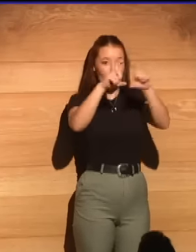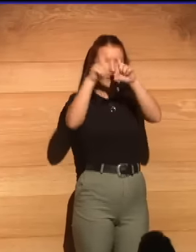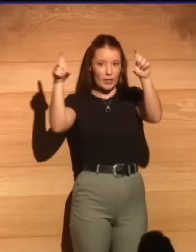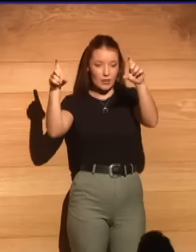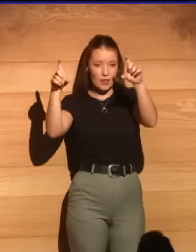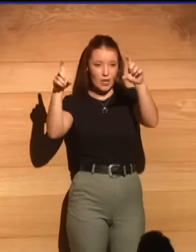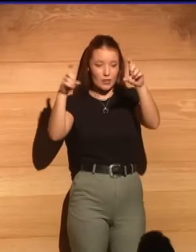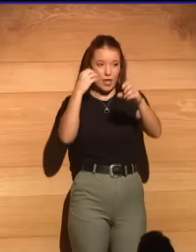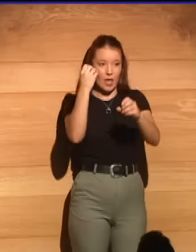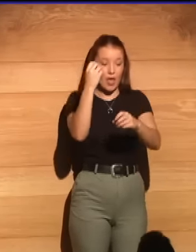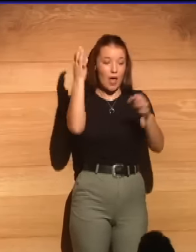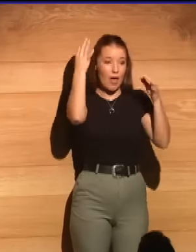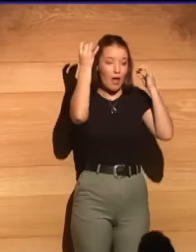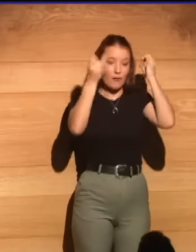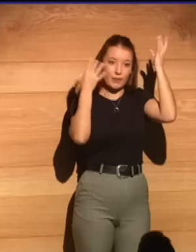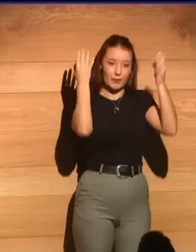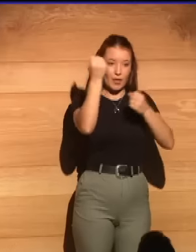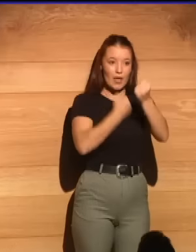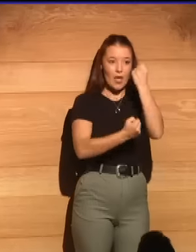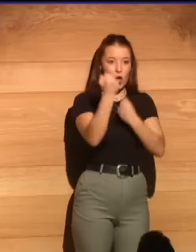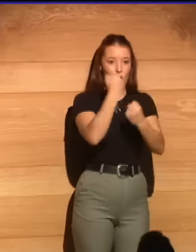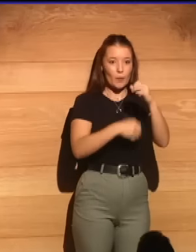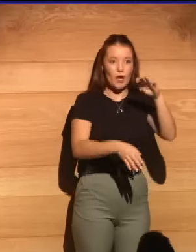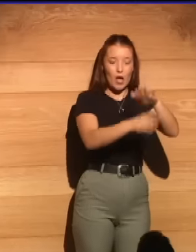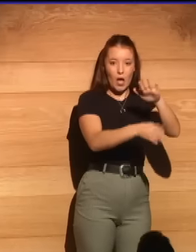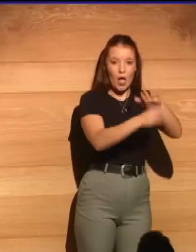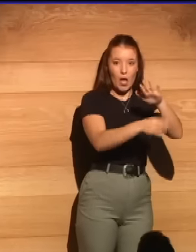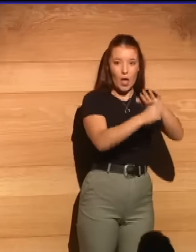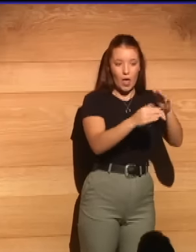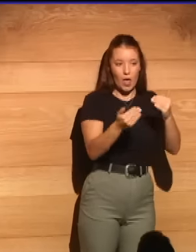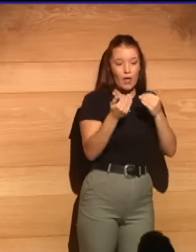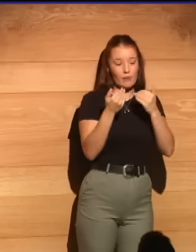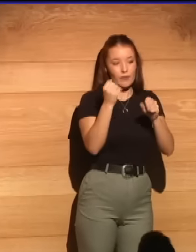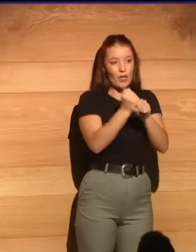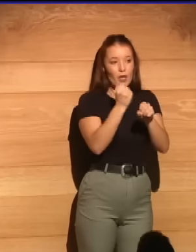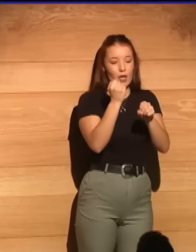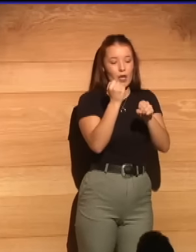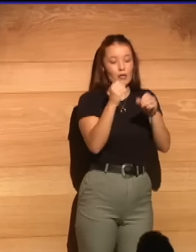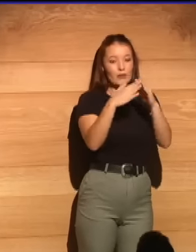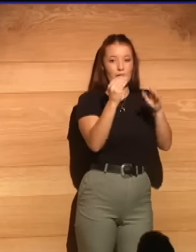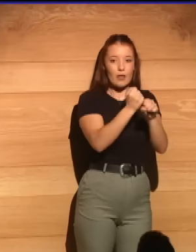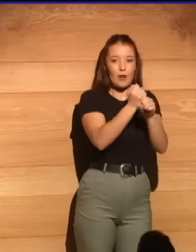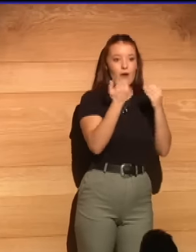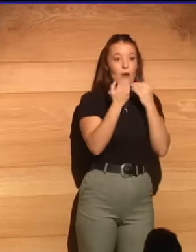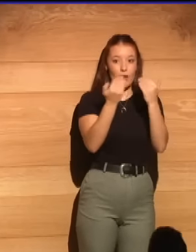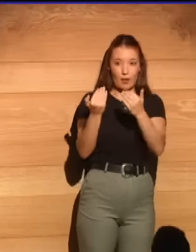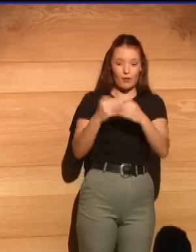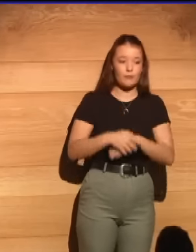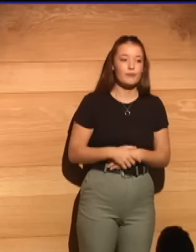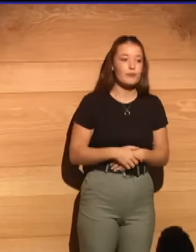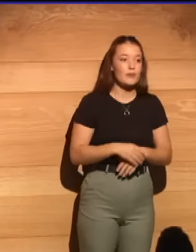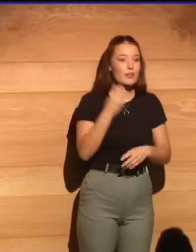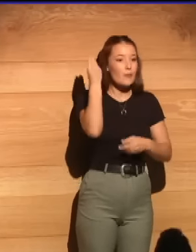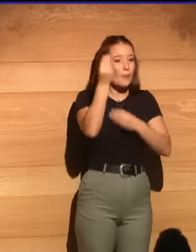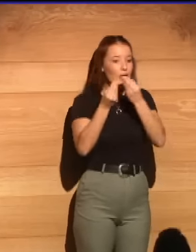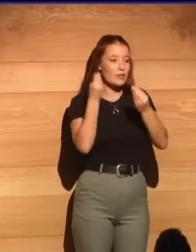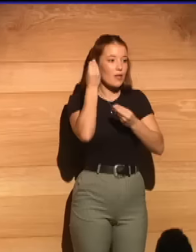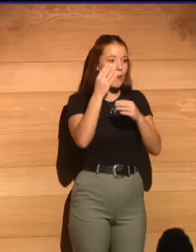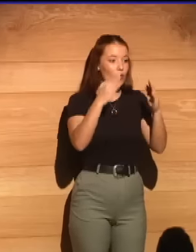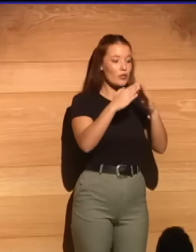económica gracias al teletrabajo. En ese sentido es positivo. También pensábamos antes que el teletrabajo era algo solo para que la mujer pudiera conciliar.